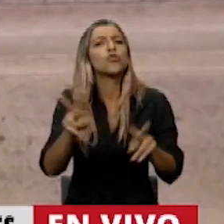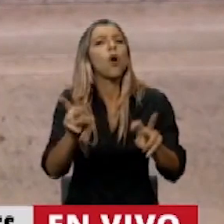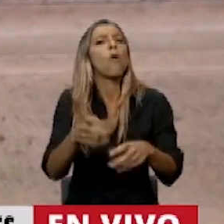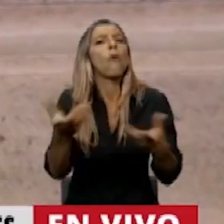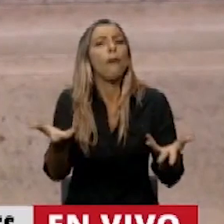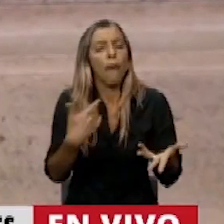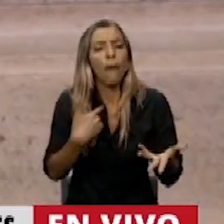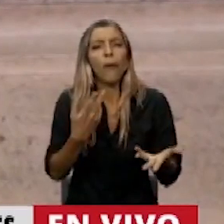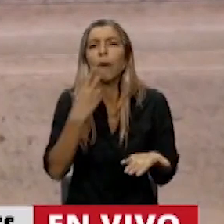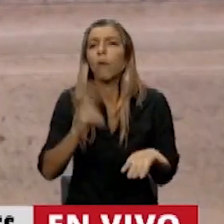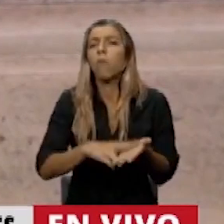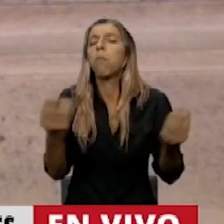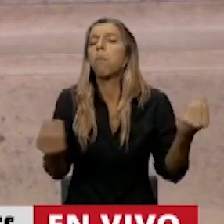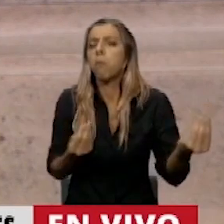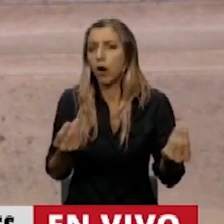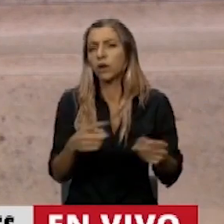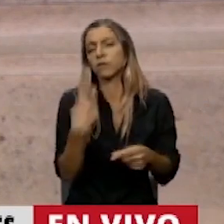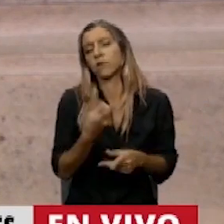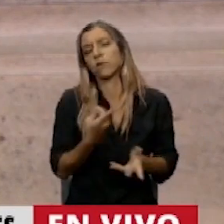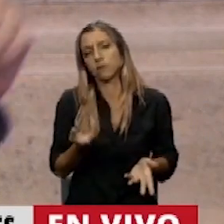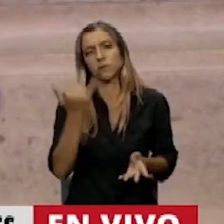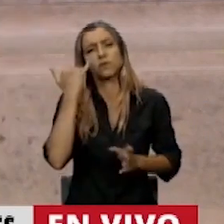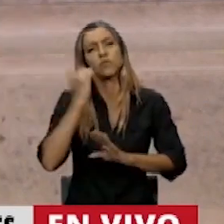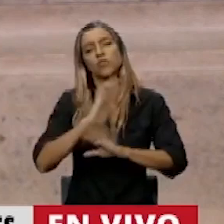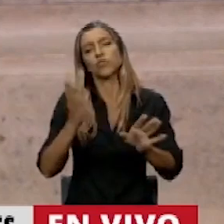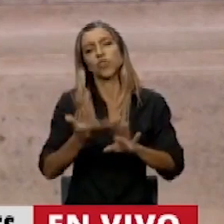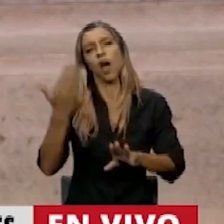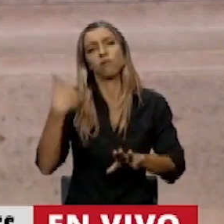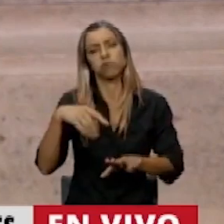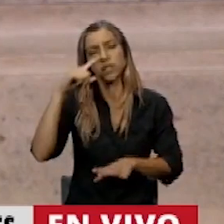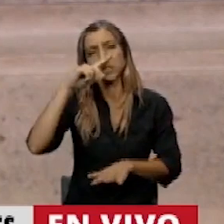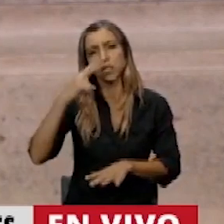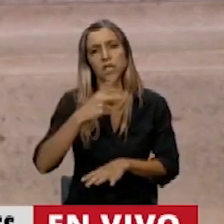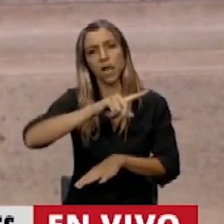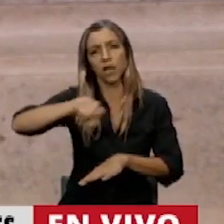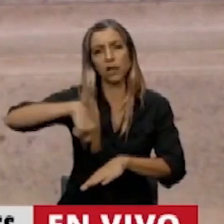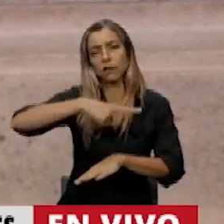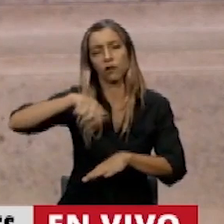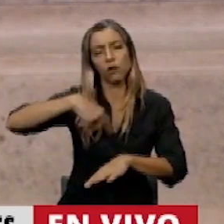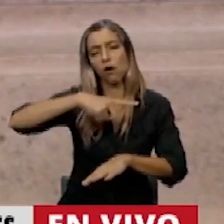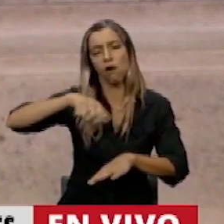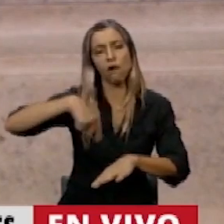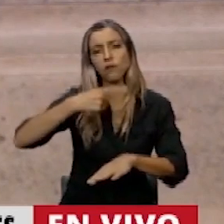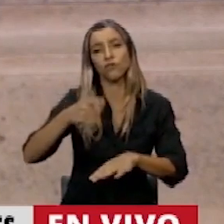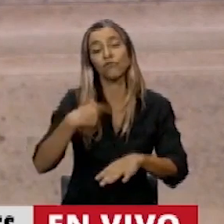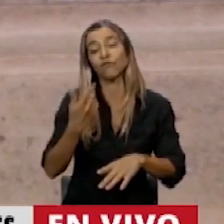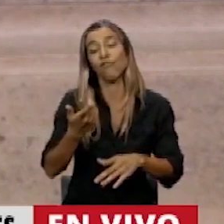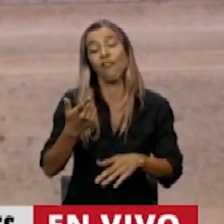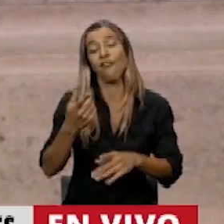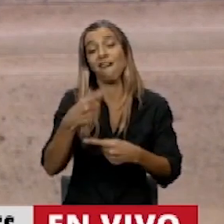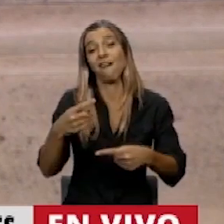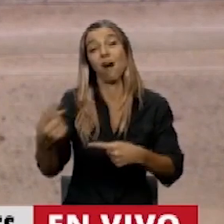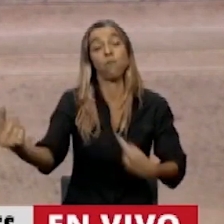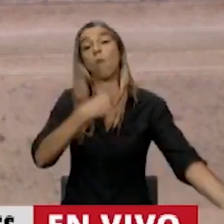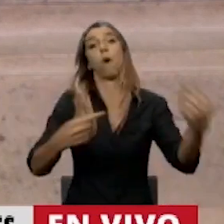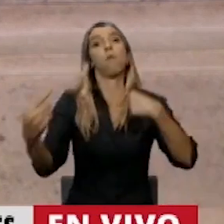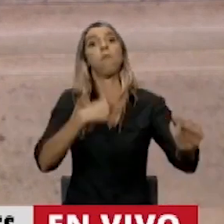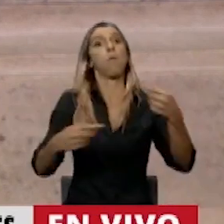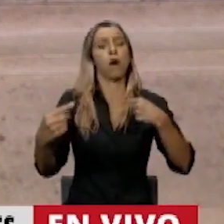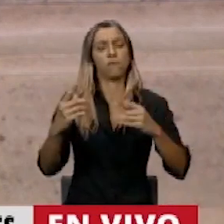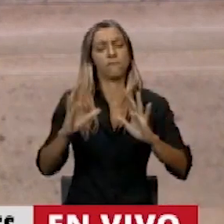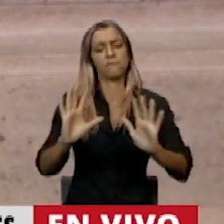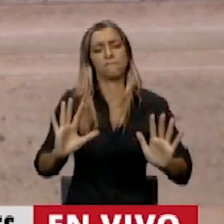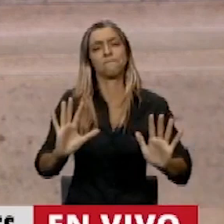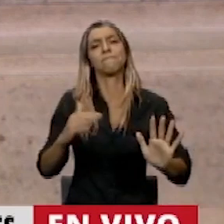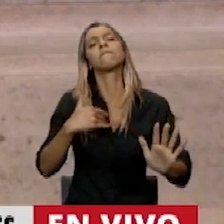estado 72 furiosas horas contestando ataques de todo